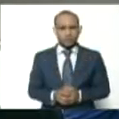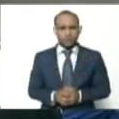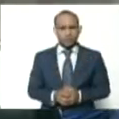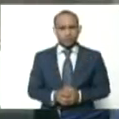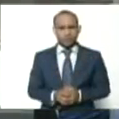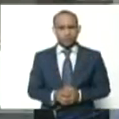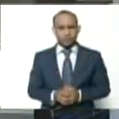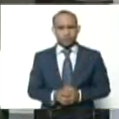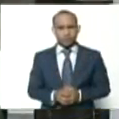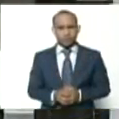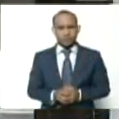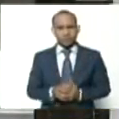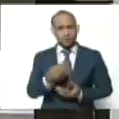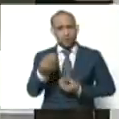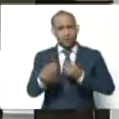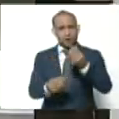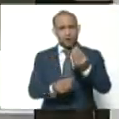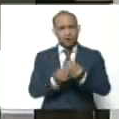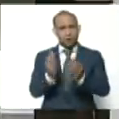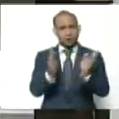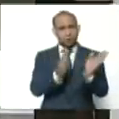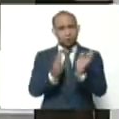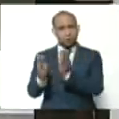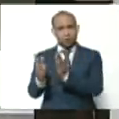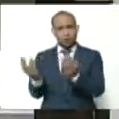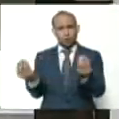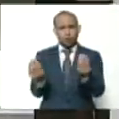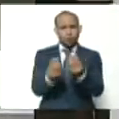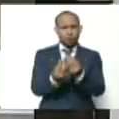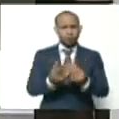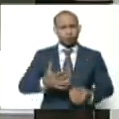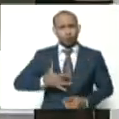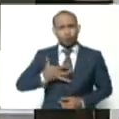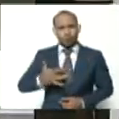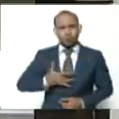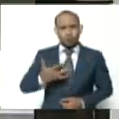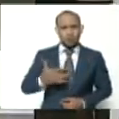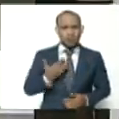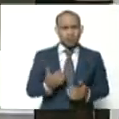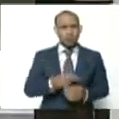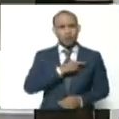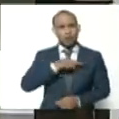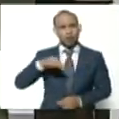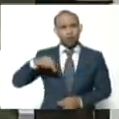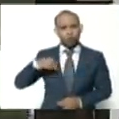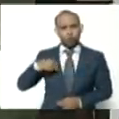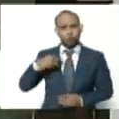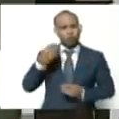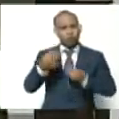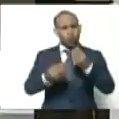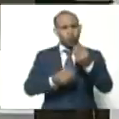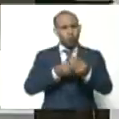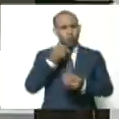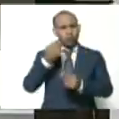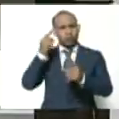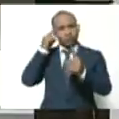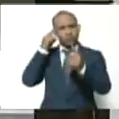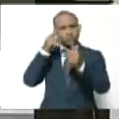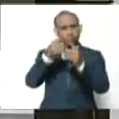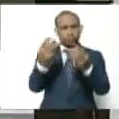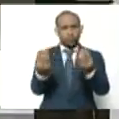Y cuando en marzo estamos en estos sentimientos, bueno, tenemos nosotros que canalizarlo a través del